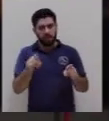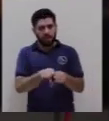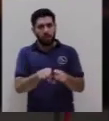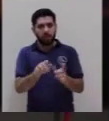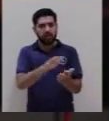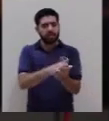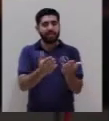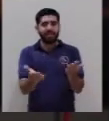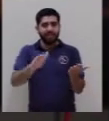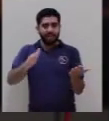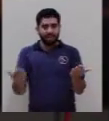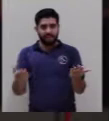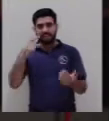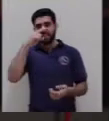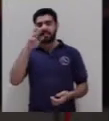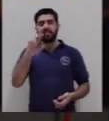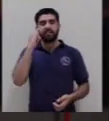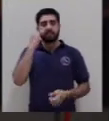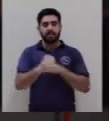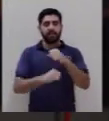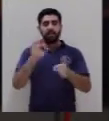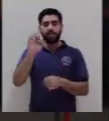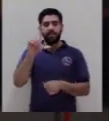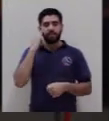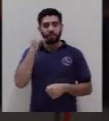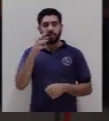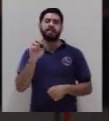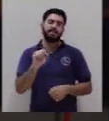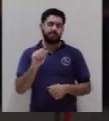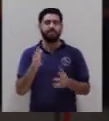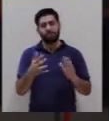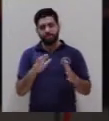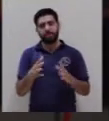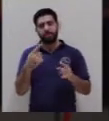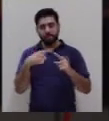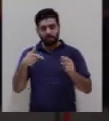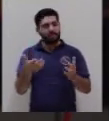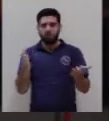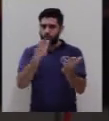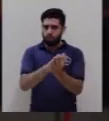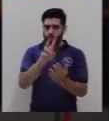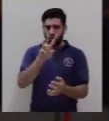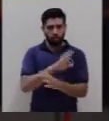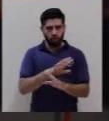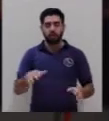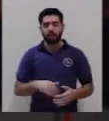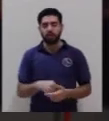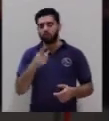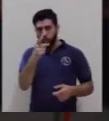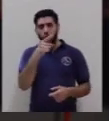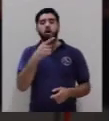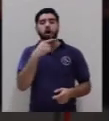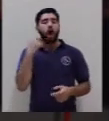¿no? Más o menos, ¿verdad? Ajá. Solo que queda que una queda parte más grande este espacio de una acá. Parte más ancha. Ajá. Luego que ya tenemos esto con el